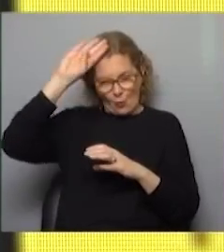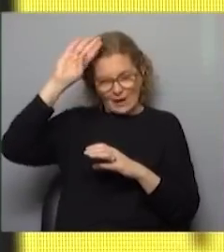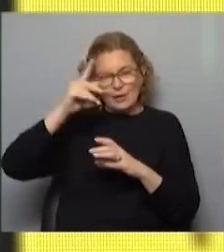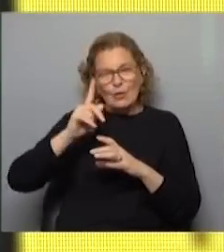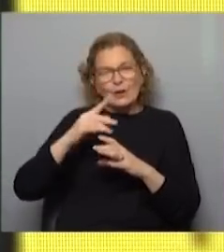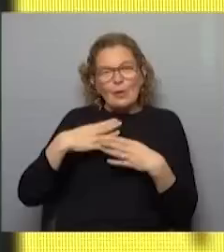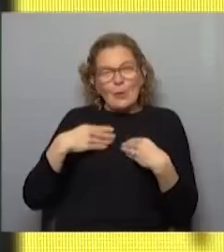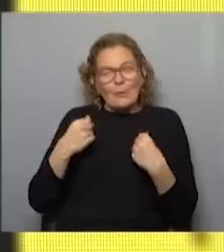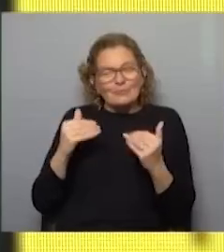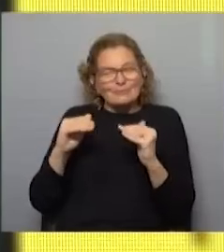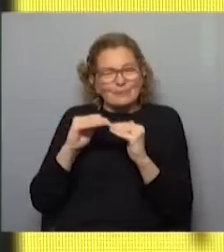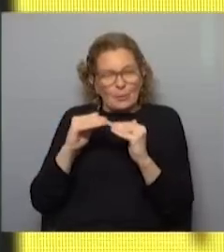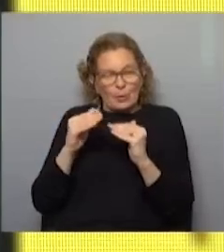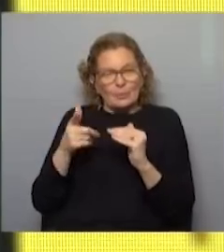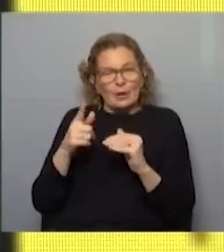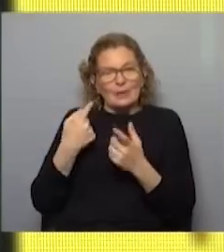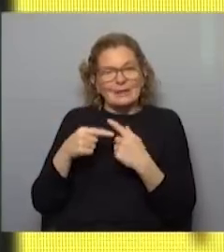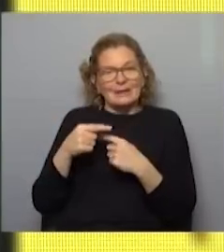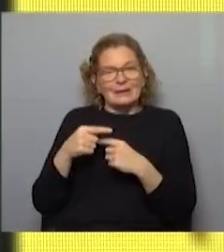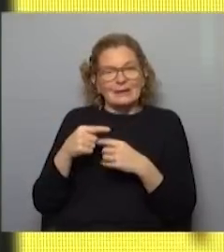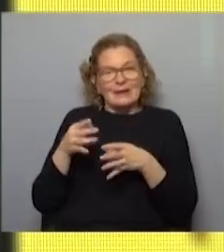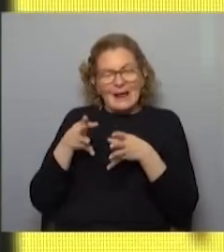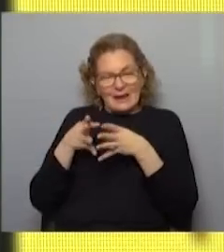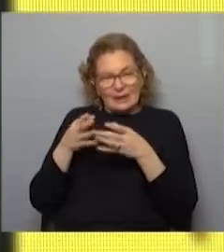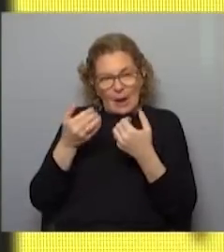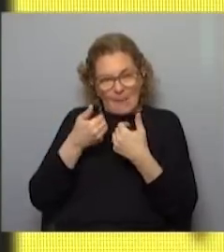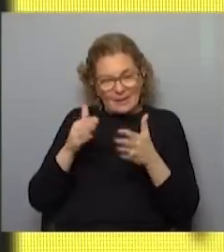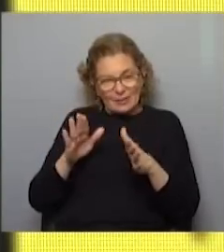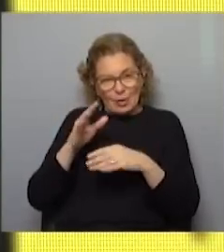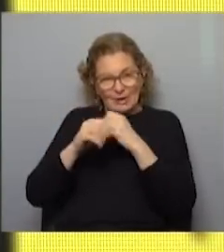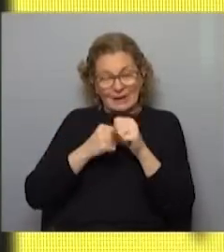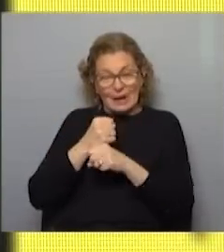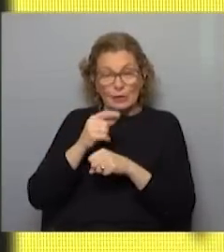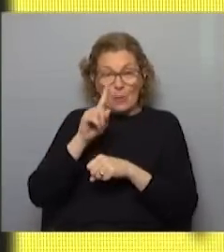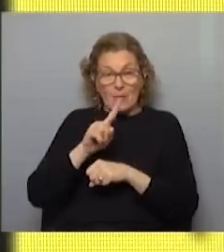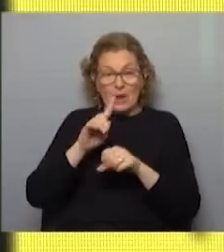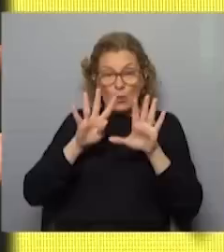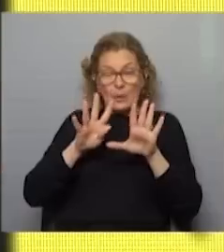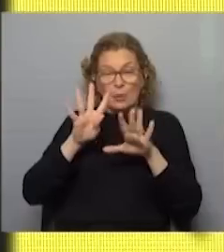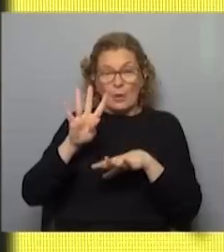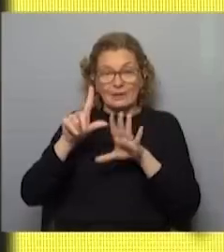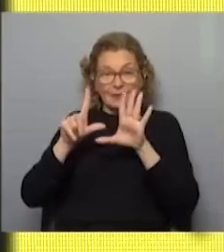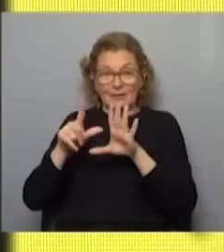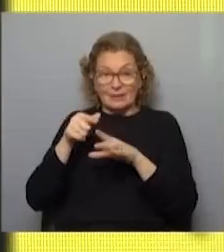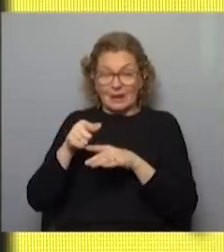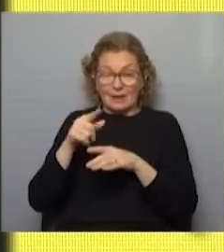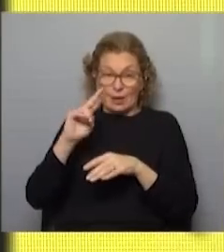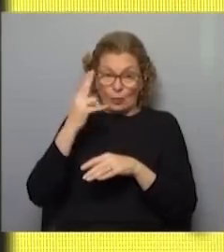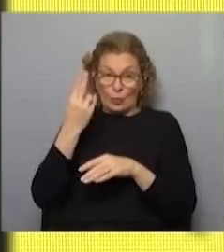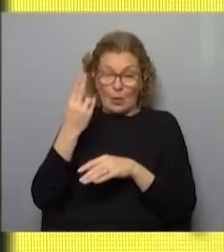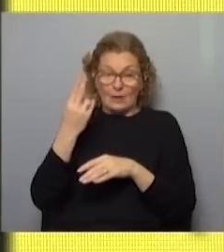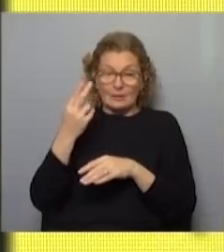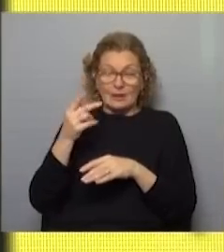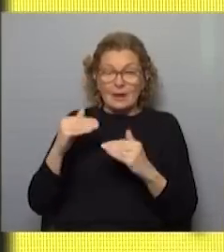sentido Bueno si Nosotros tomamos que la Guerra Fría se inició en el año 1947 bueno acá en el Uruguay